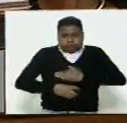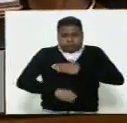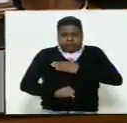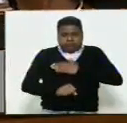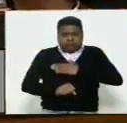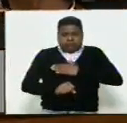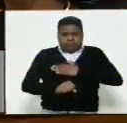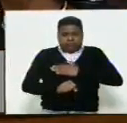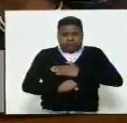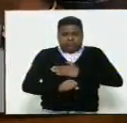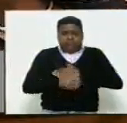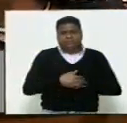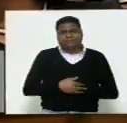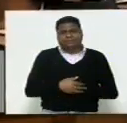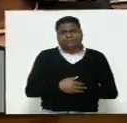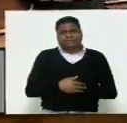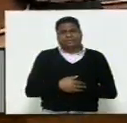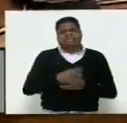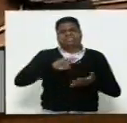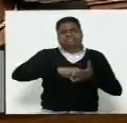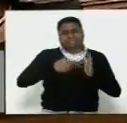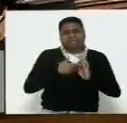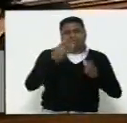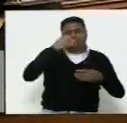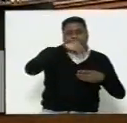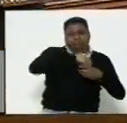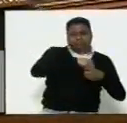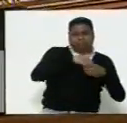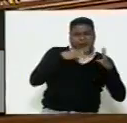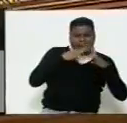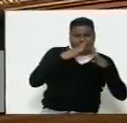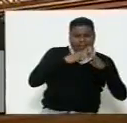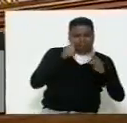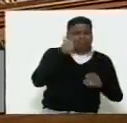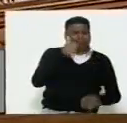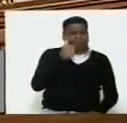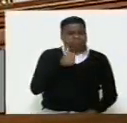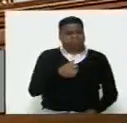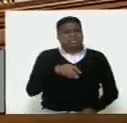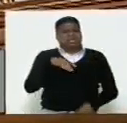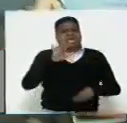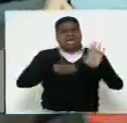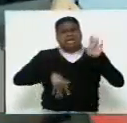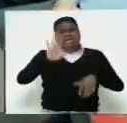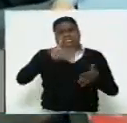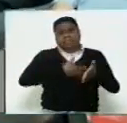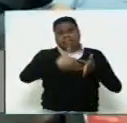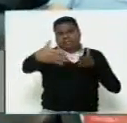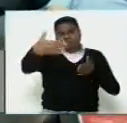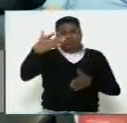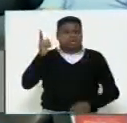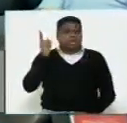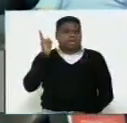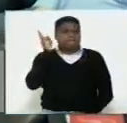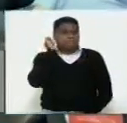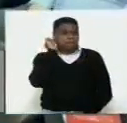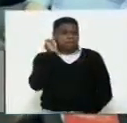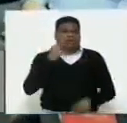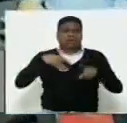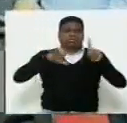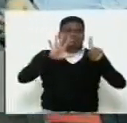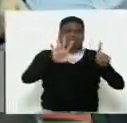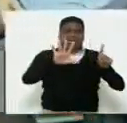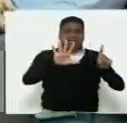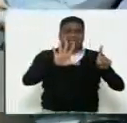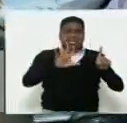decir que su impacto sobre la base de que la población venezolana es de más de 15 millones de mujeres y